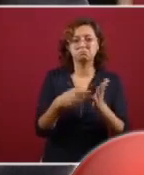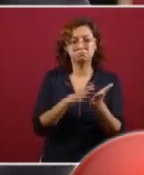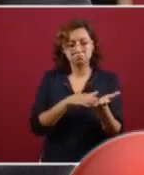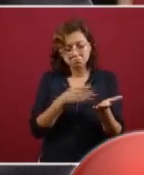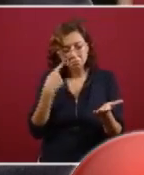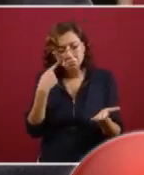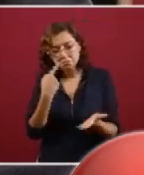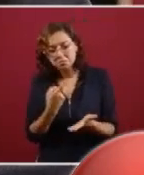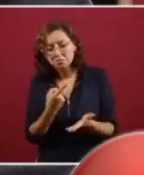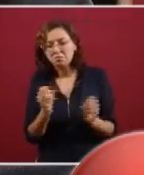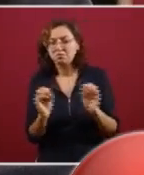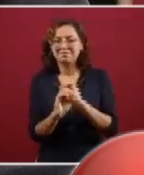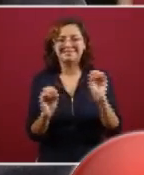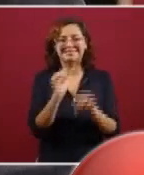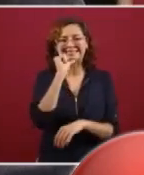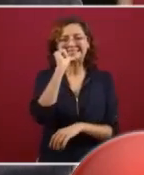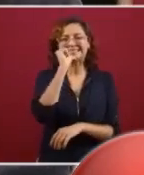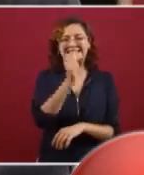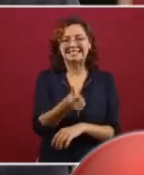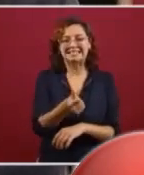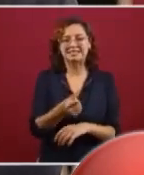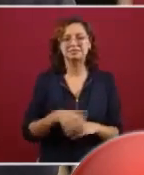comprobantes, ¿sí?